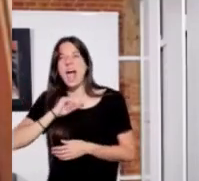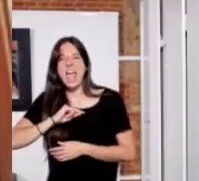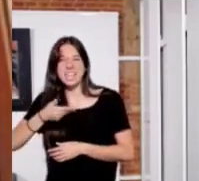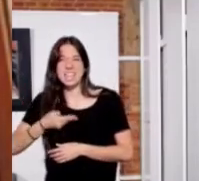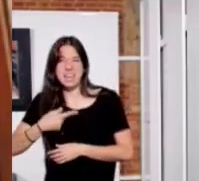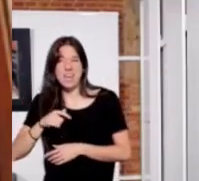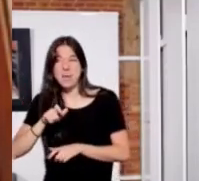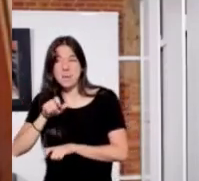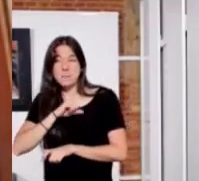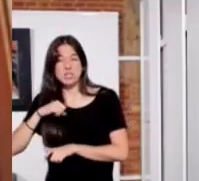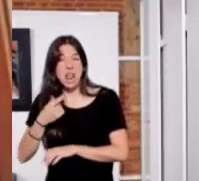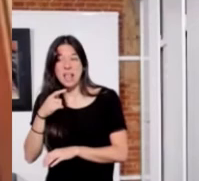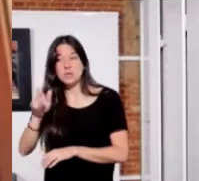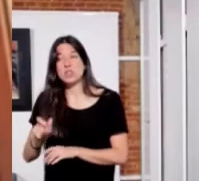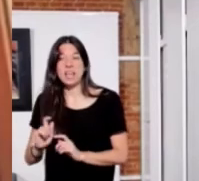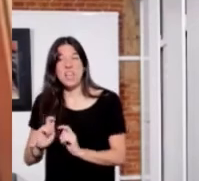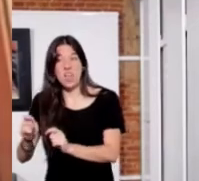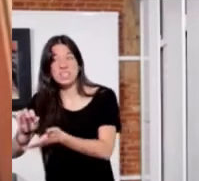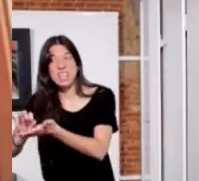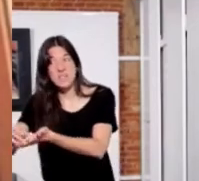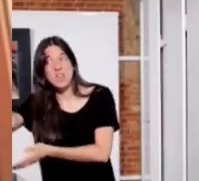personal del destinatario del servicio, que no